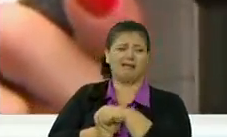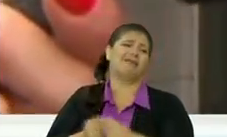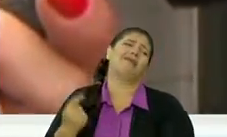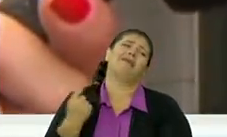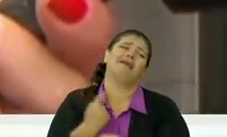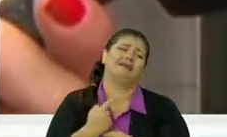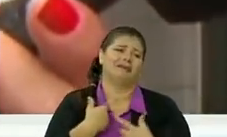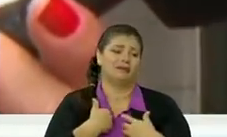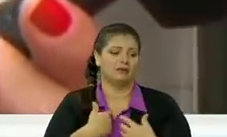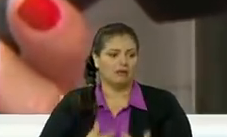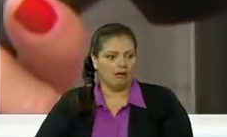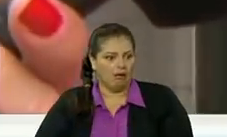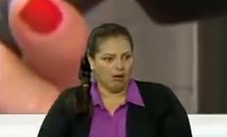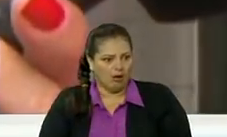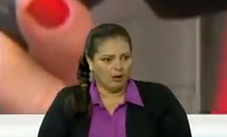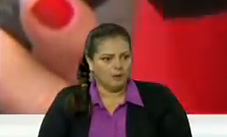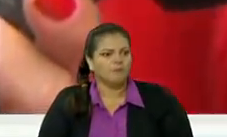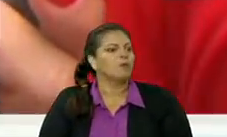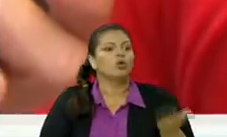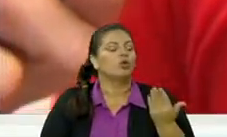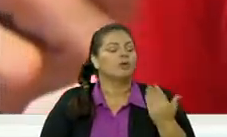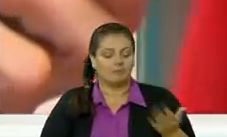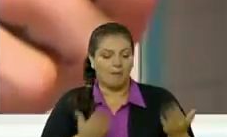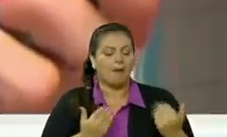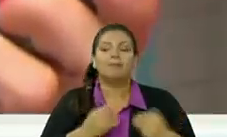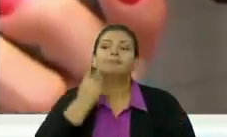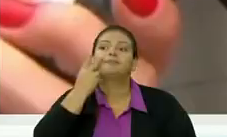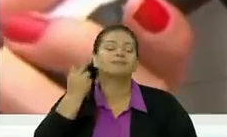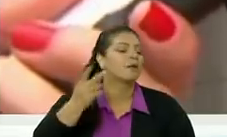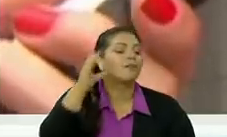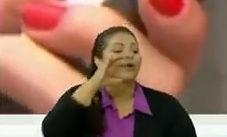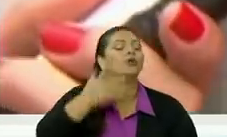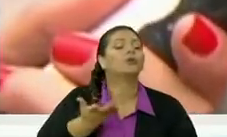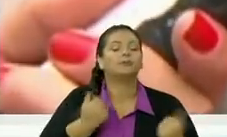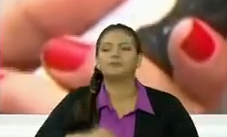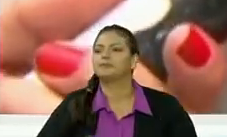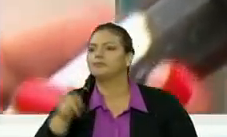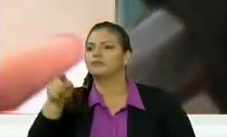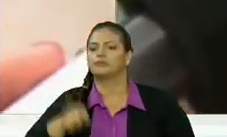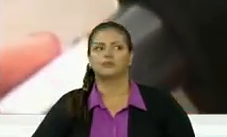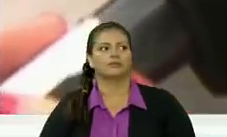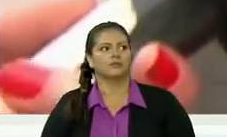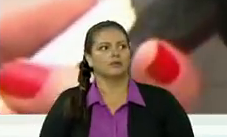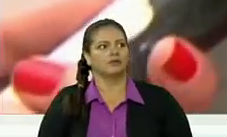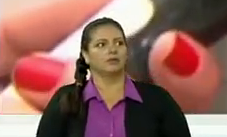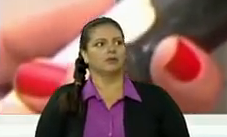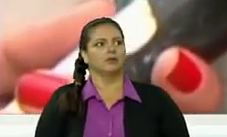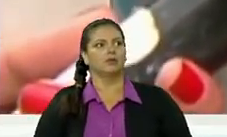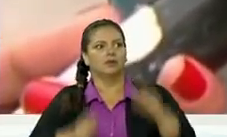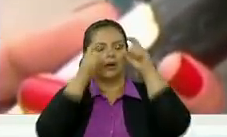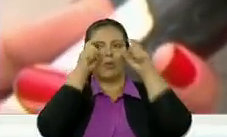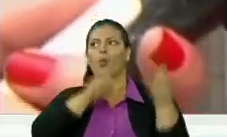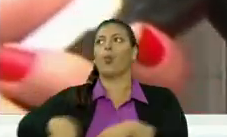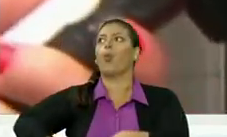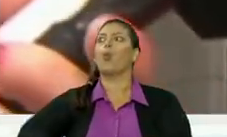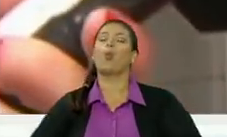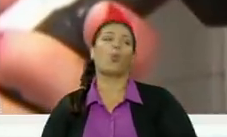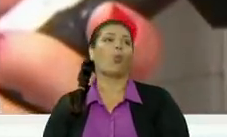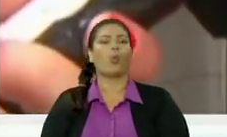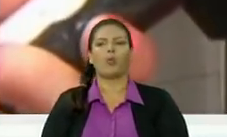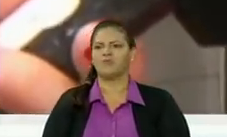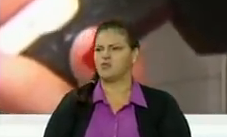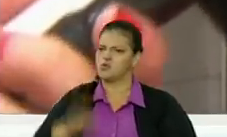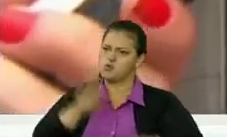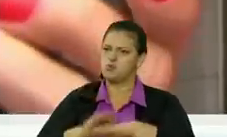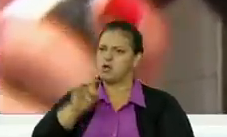gafas. Y llamo, hago bulla, guardia, llamo a la policía. Y ahí yo vengo, a lo que mi hijo y mi mujer ya llegaron los dos aquí, se metieron al